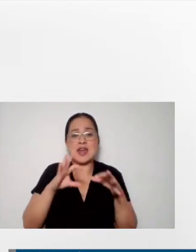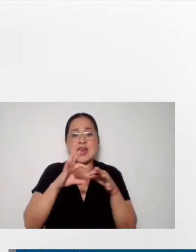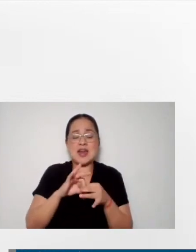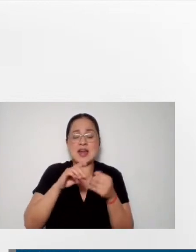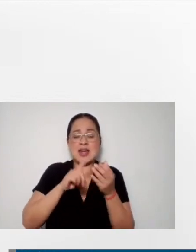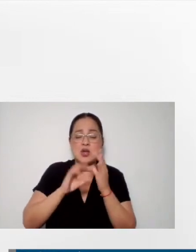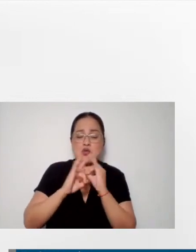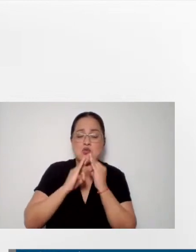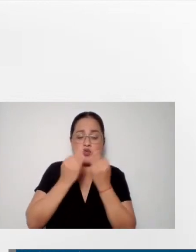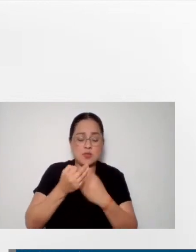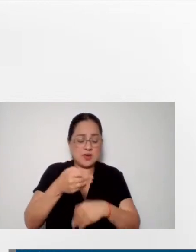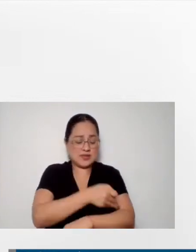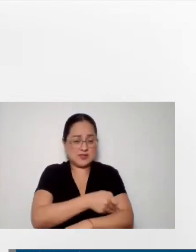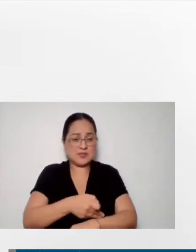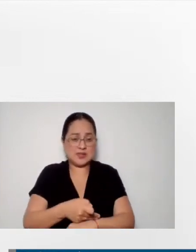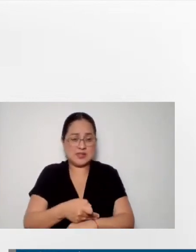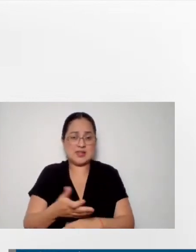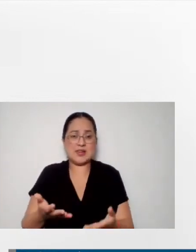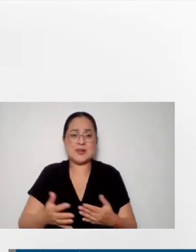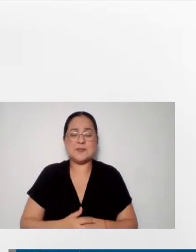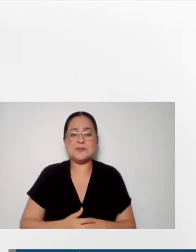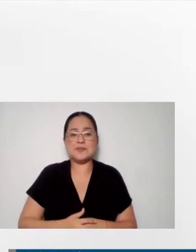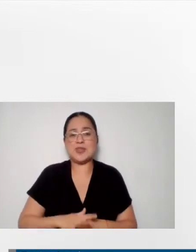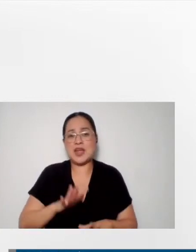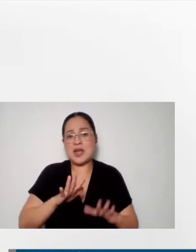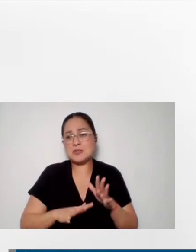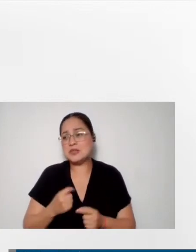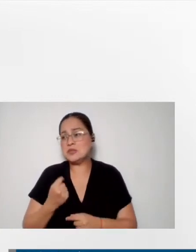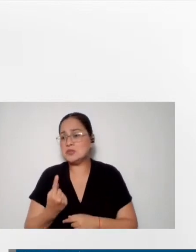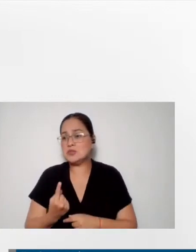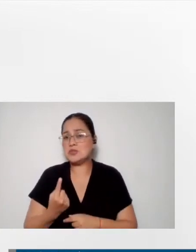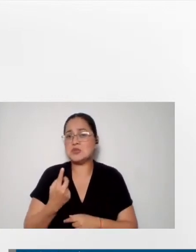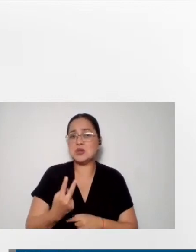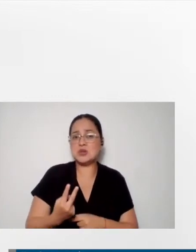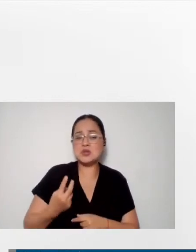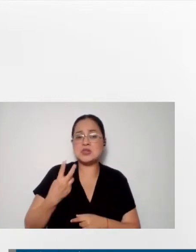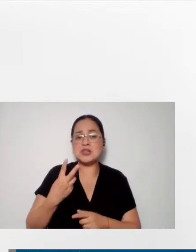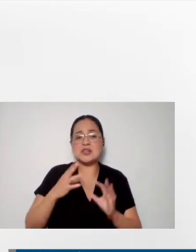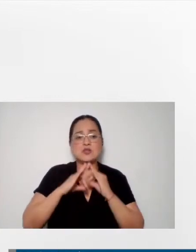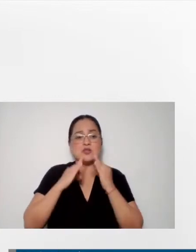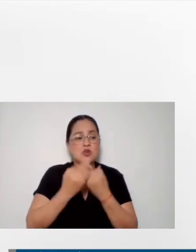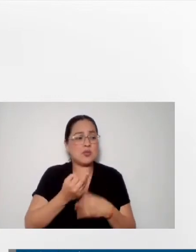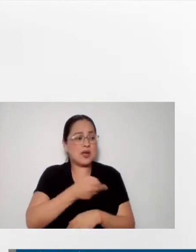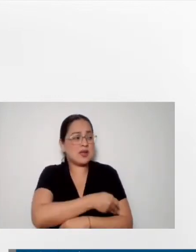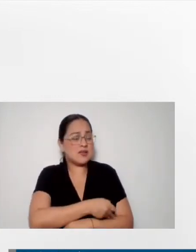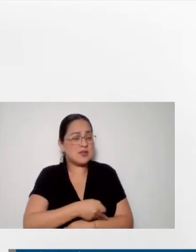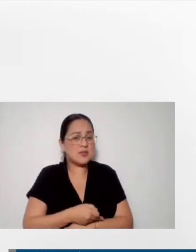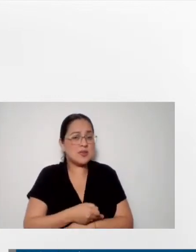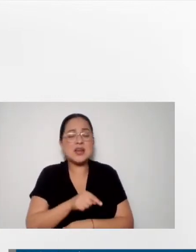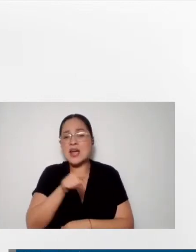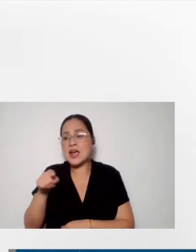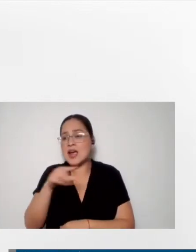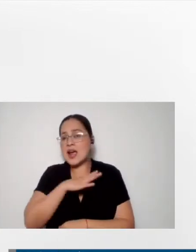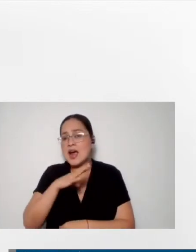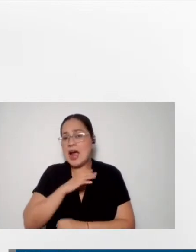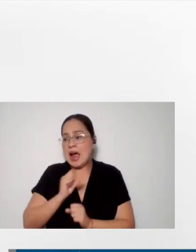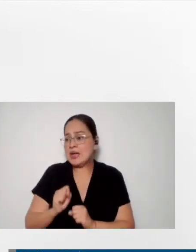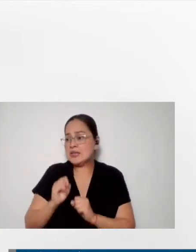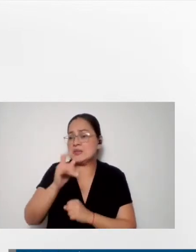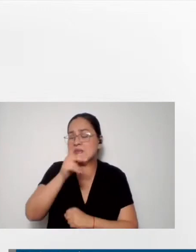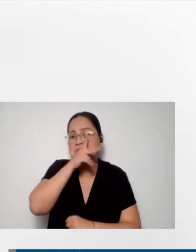familiares. Una, dos, incluso tres personas en modelos familiares que fungen como padres, como